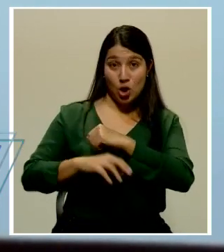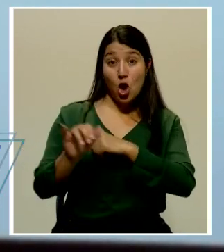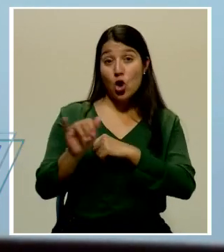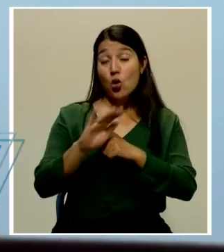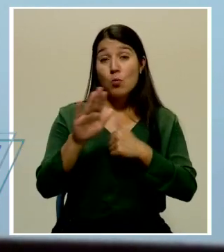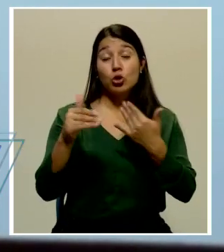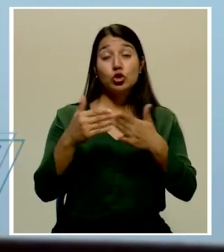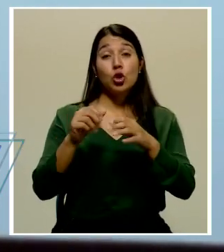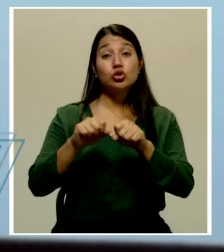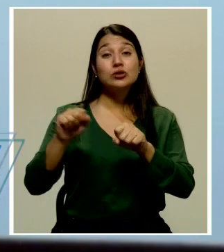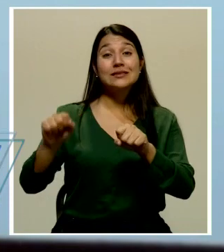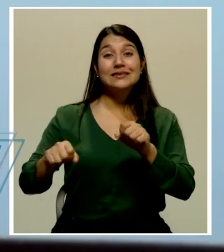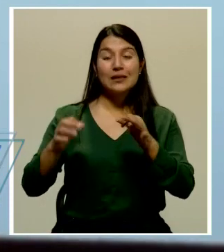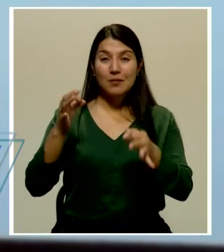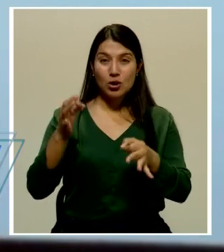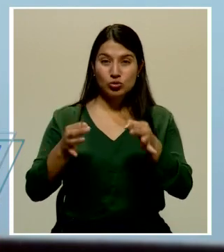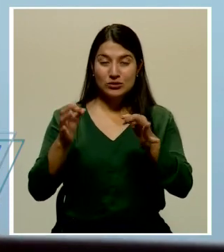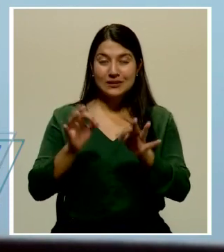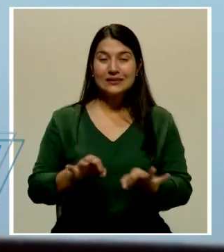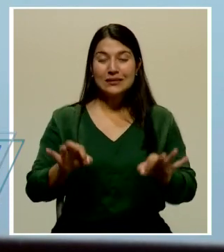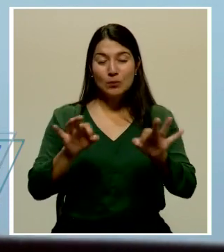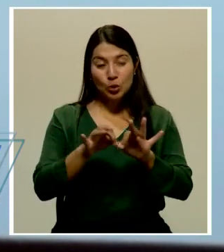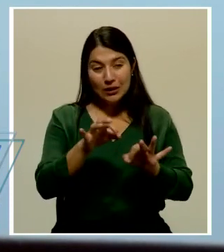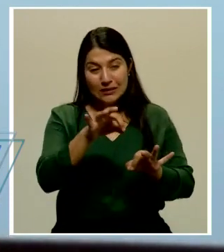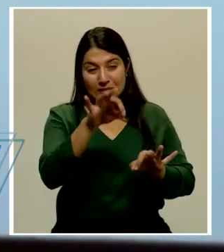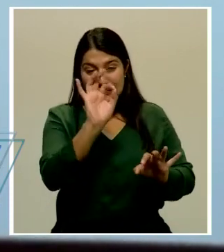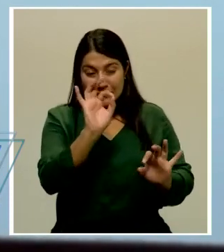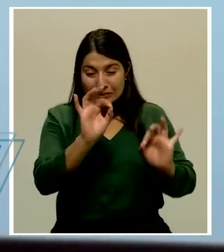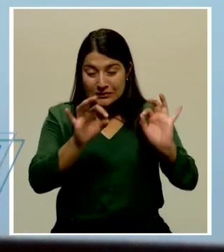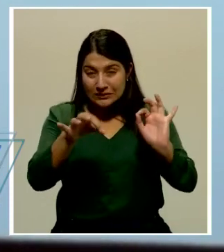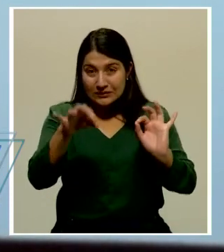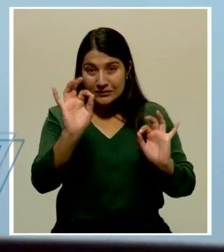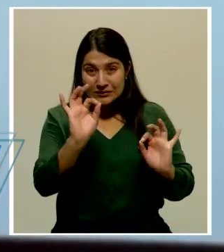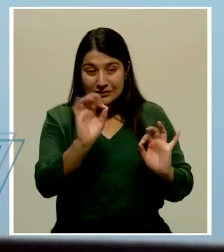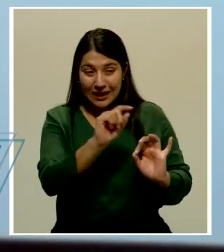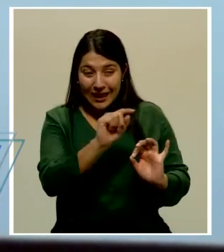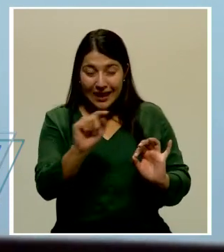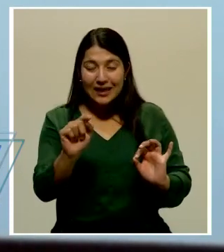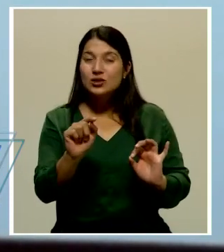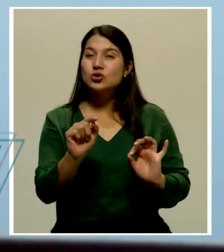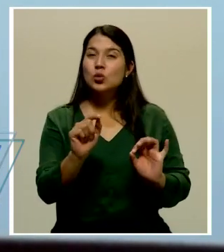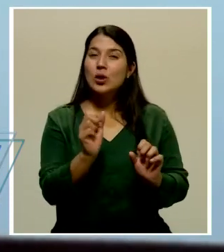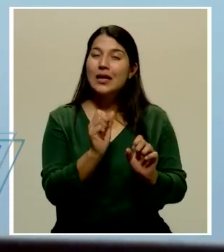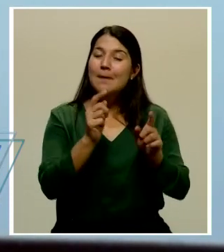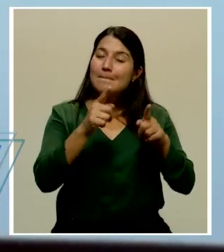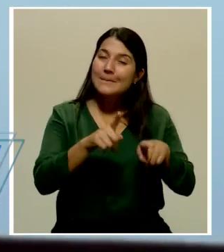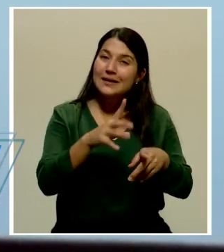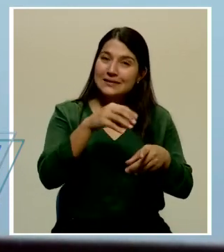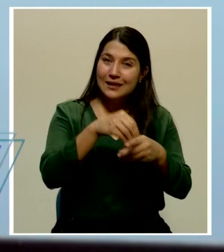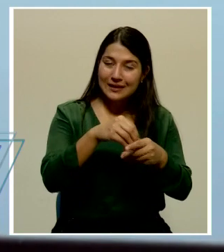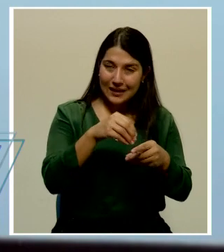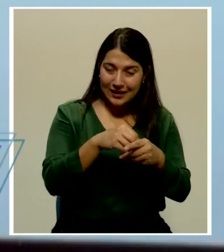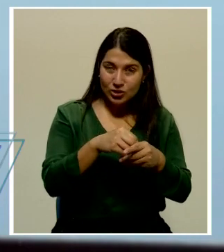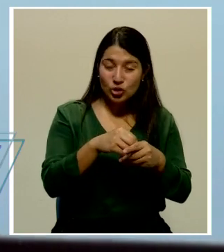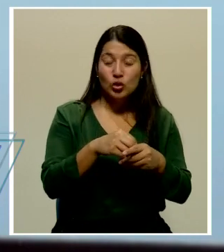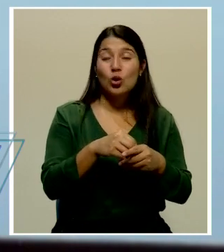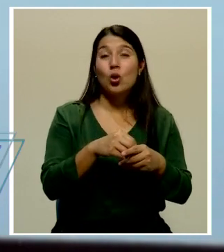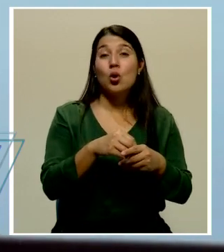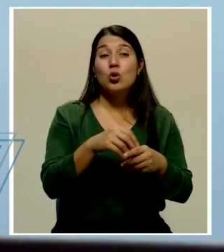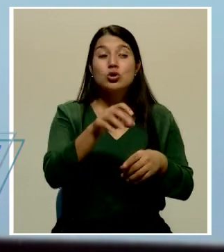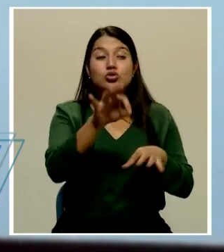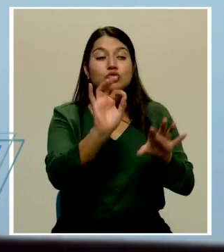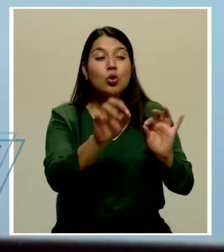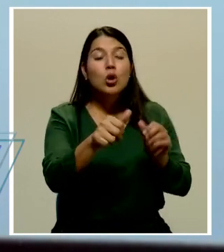sistema de justicia, la selectividad. Y en consecuencia, esa selectividad que se da a lo interno, y que decía aquel